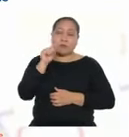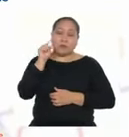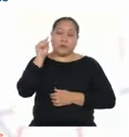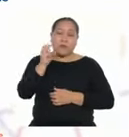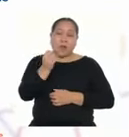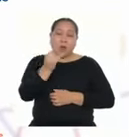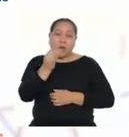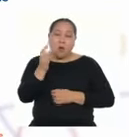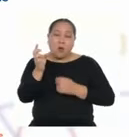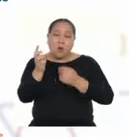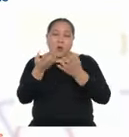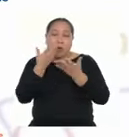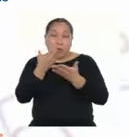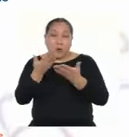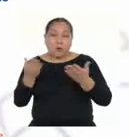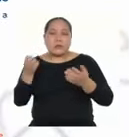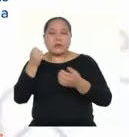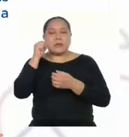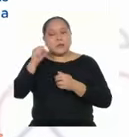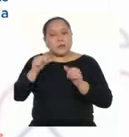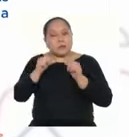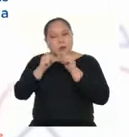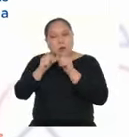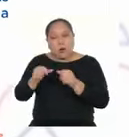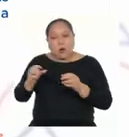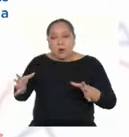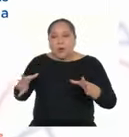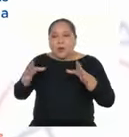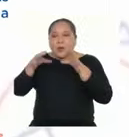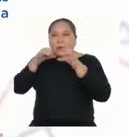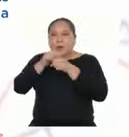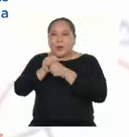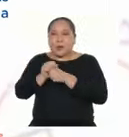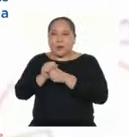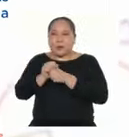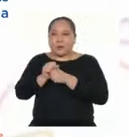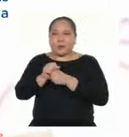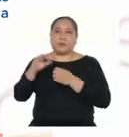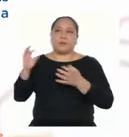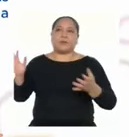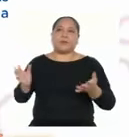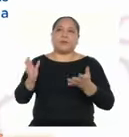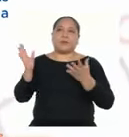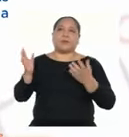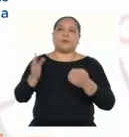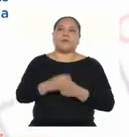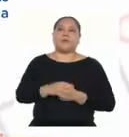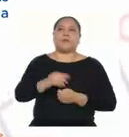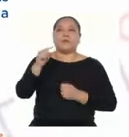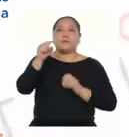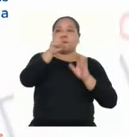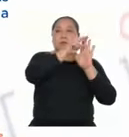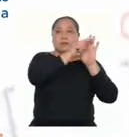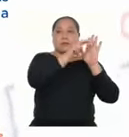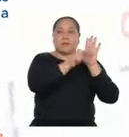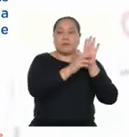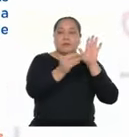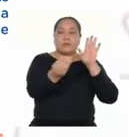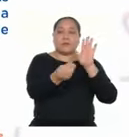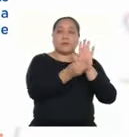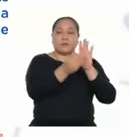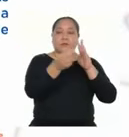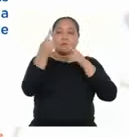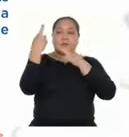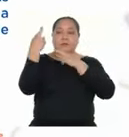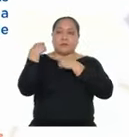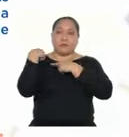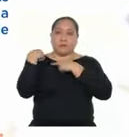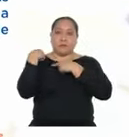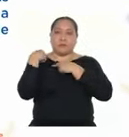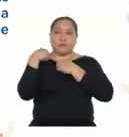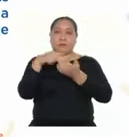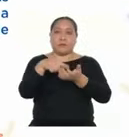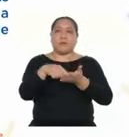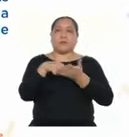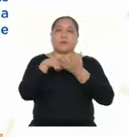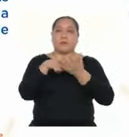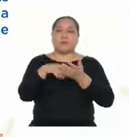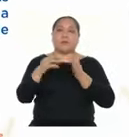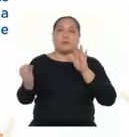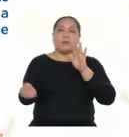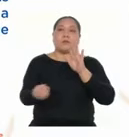con la finalidad de impulsar el reciclaje a nivel nacional. La norma también establece la obligación de incorporar